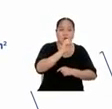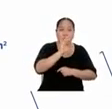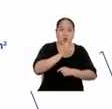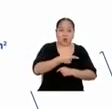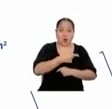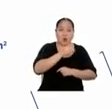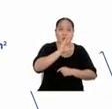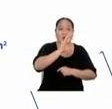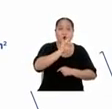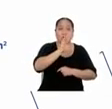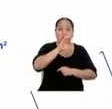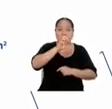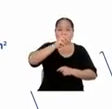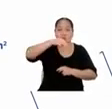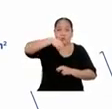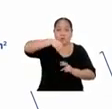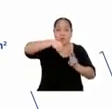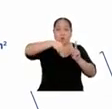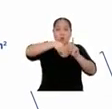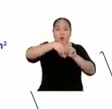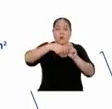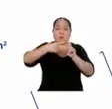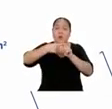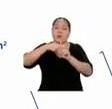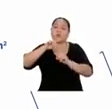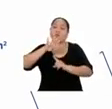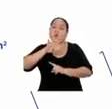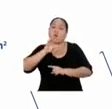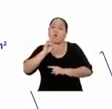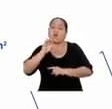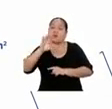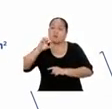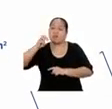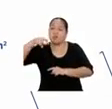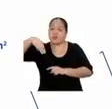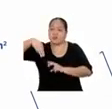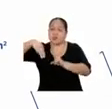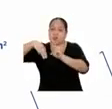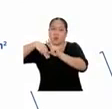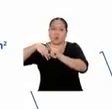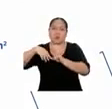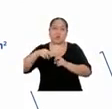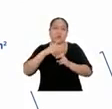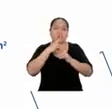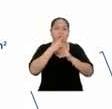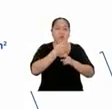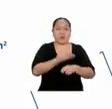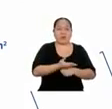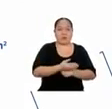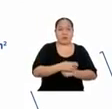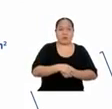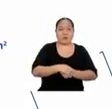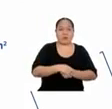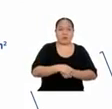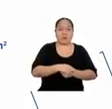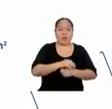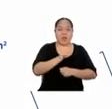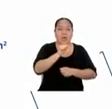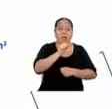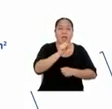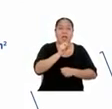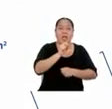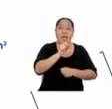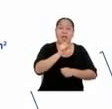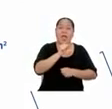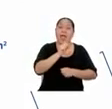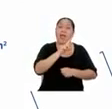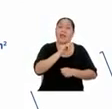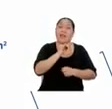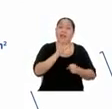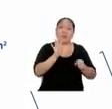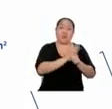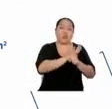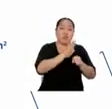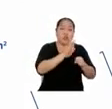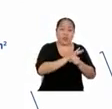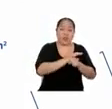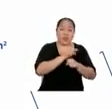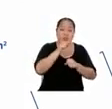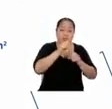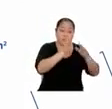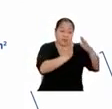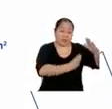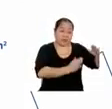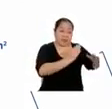centímetros cuadrados más 40 centímetros cuadrados, resultando que el área total de la pirámide